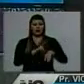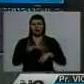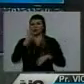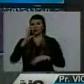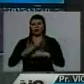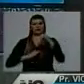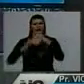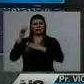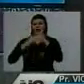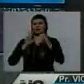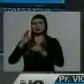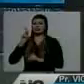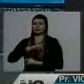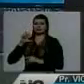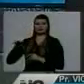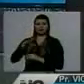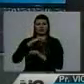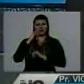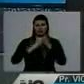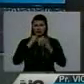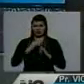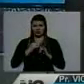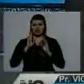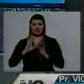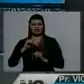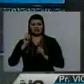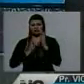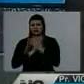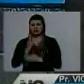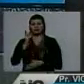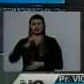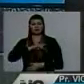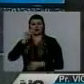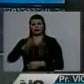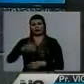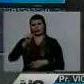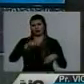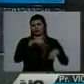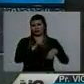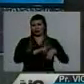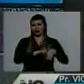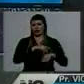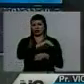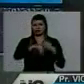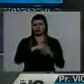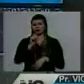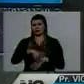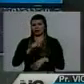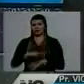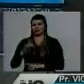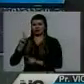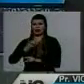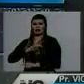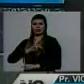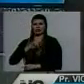progresar, etcétera, etcétera. Tales profecías y maldiciones vienen de la boca de aquellos que no